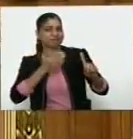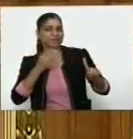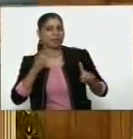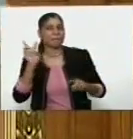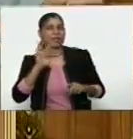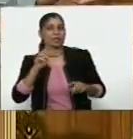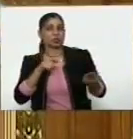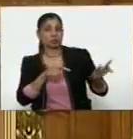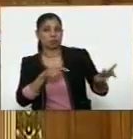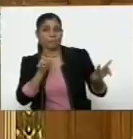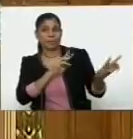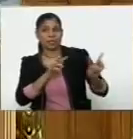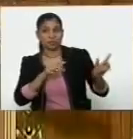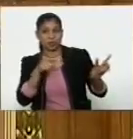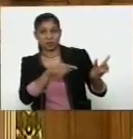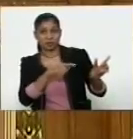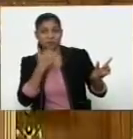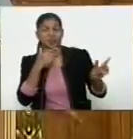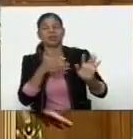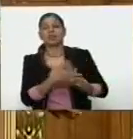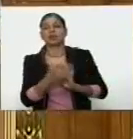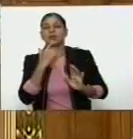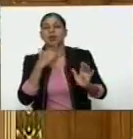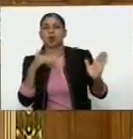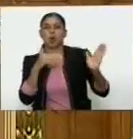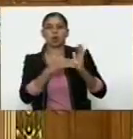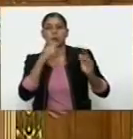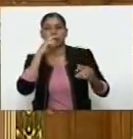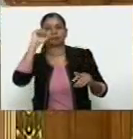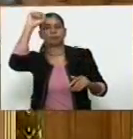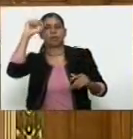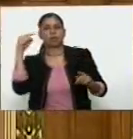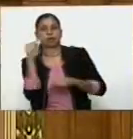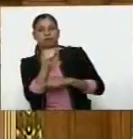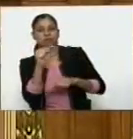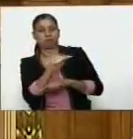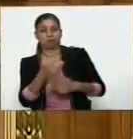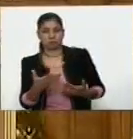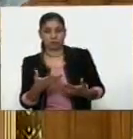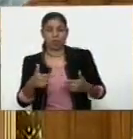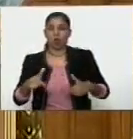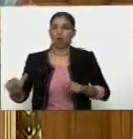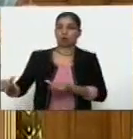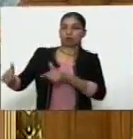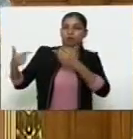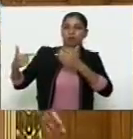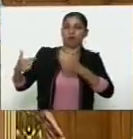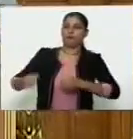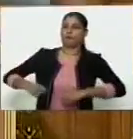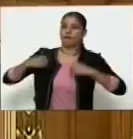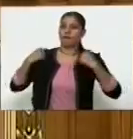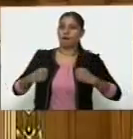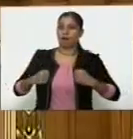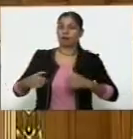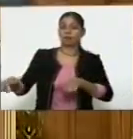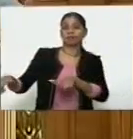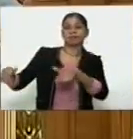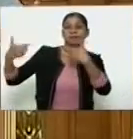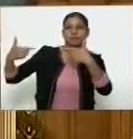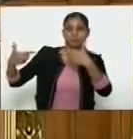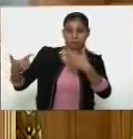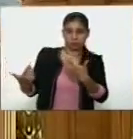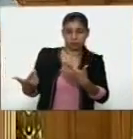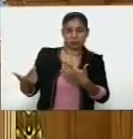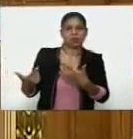el presidente Maduro, contra el presidente Maduro. Pero es que hoy la lucha es confrontar, la